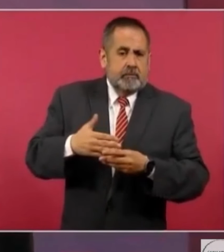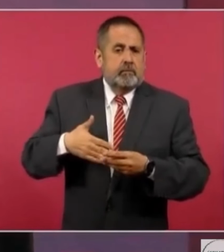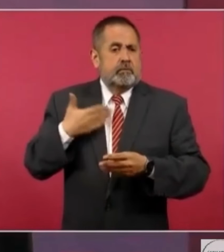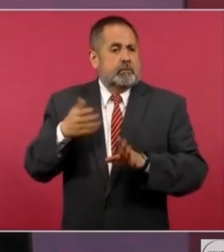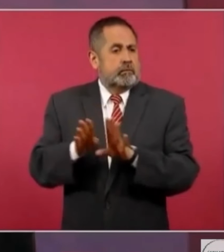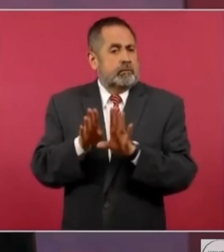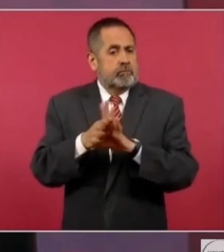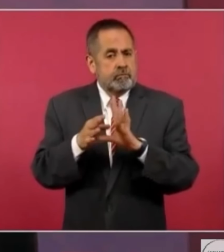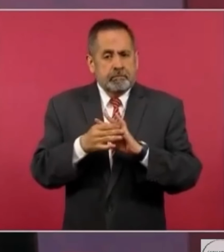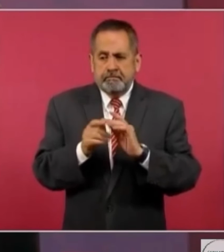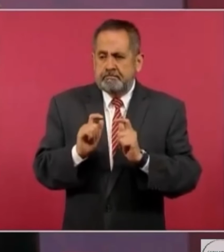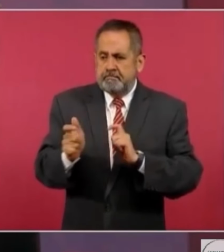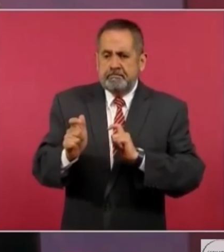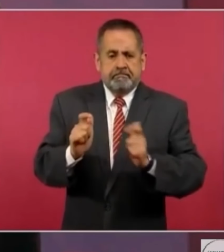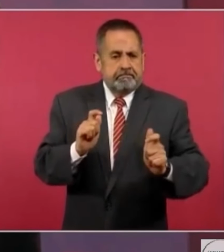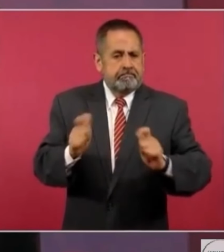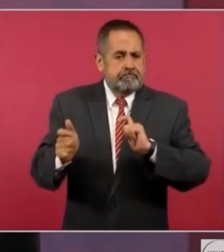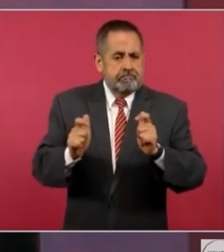estirando